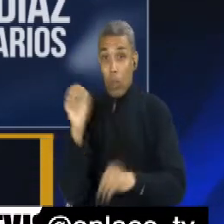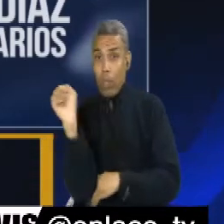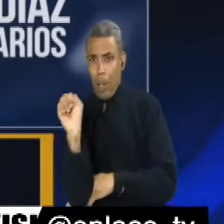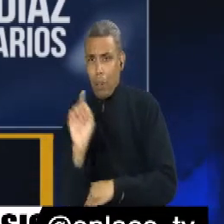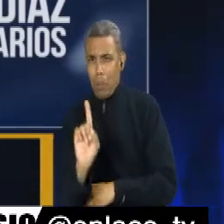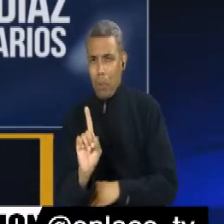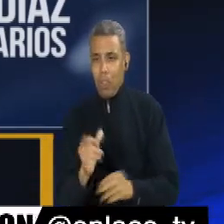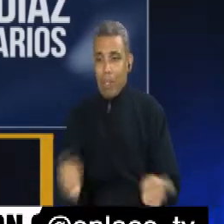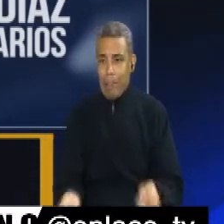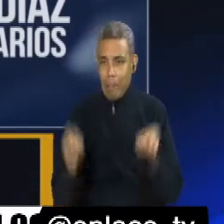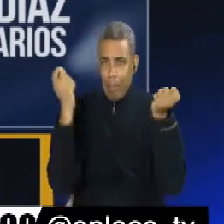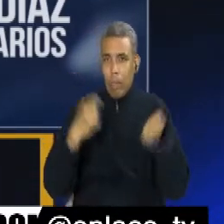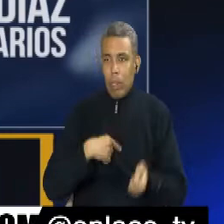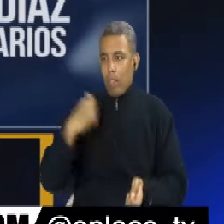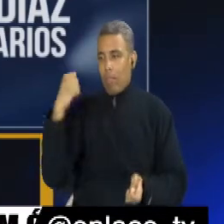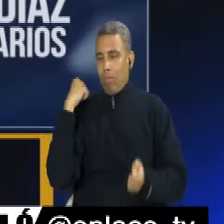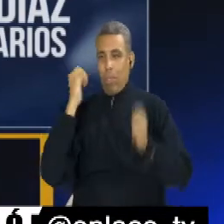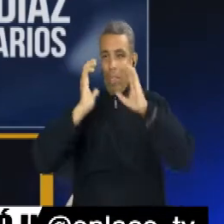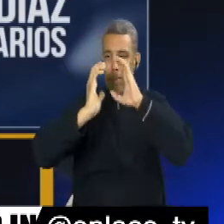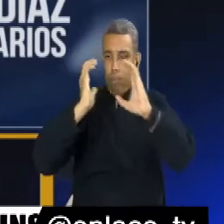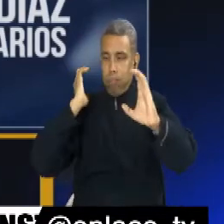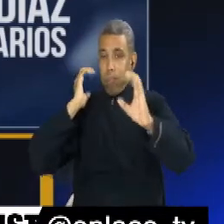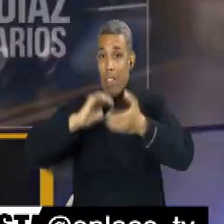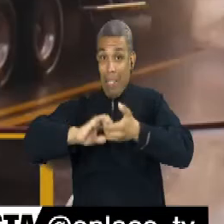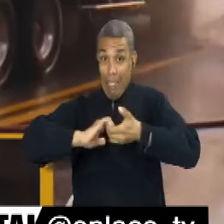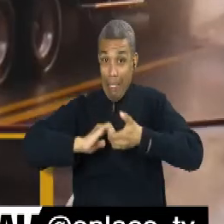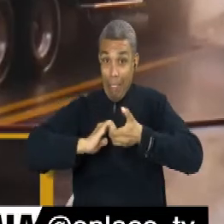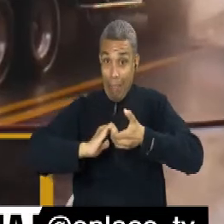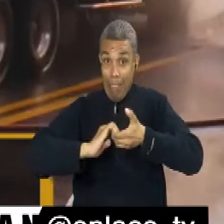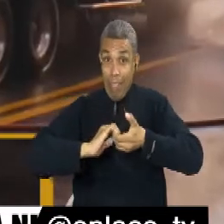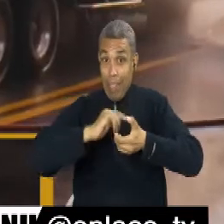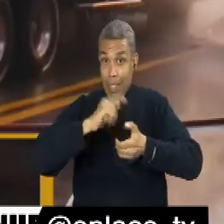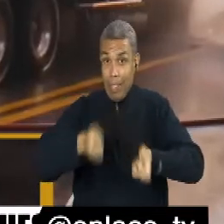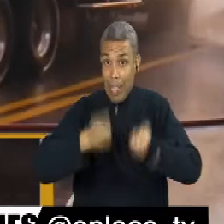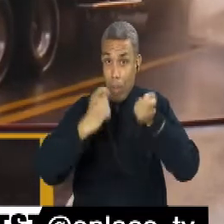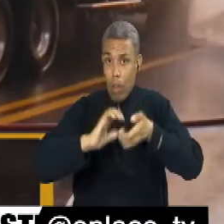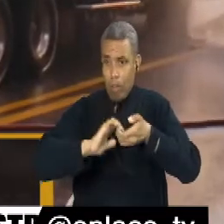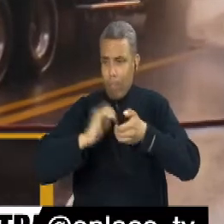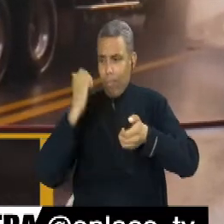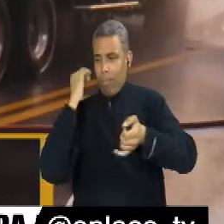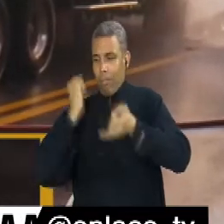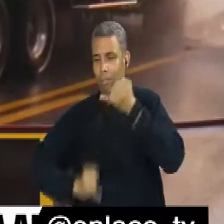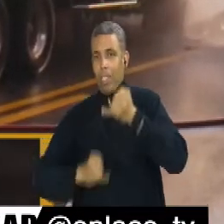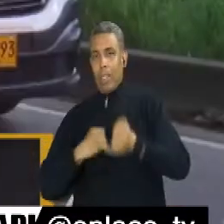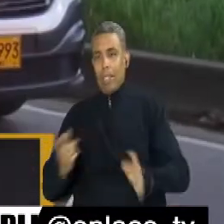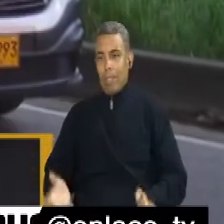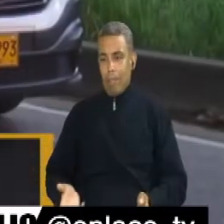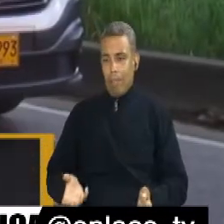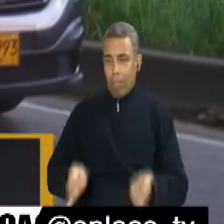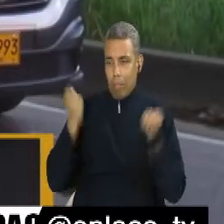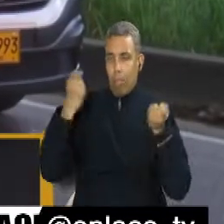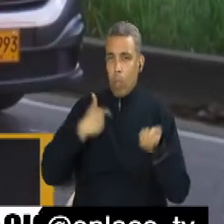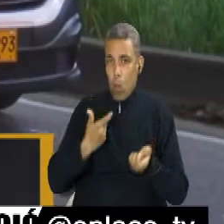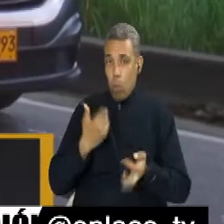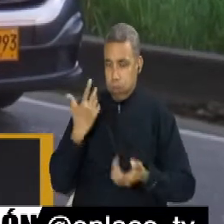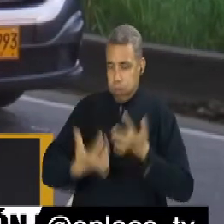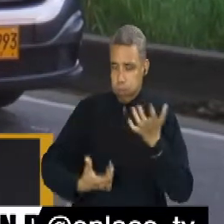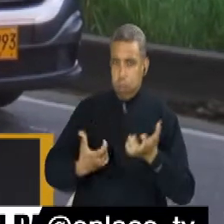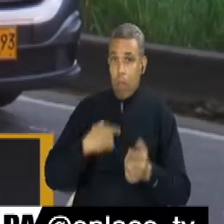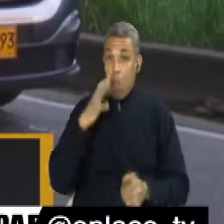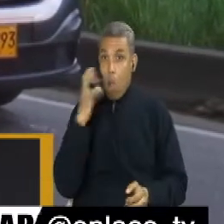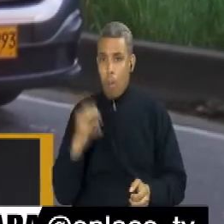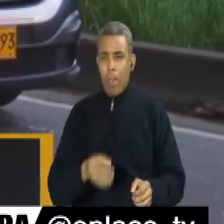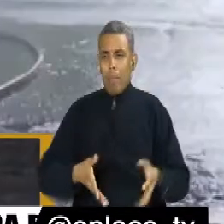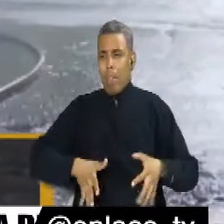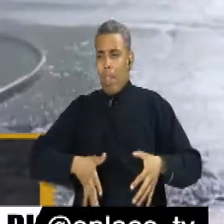quemaron el tren trasero, lado izquierdo. El conductor del pesado vehículo resultó ileso, aunque sufrió una crisis nerviosa que obligó la